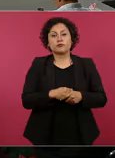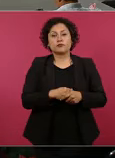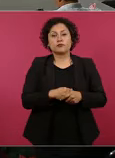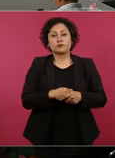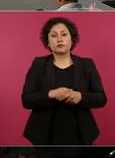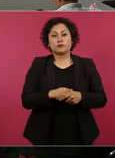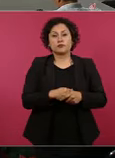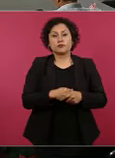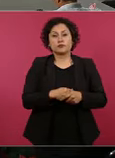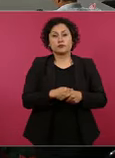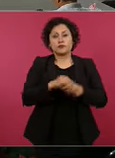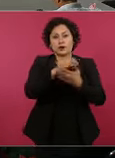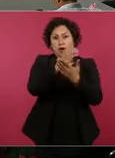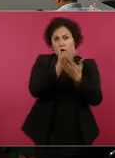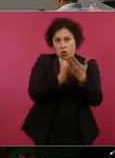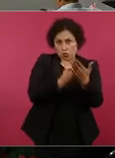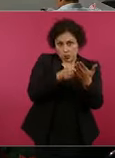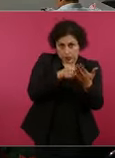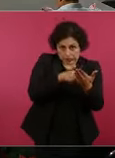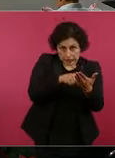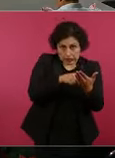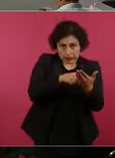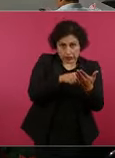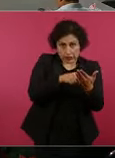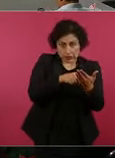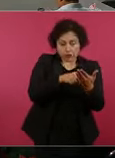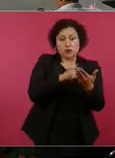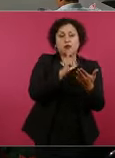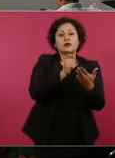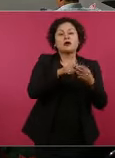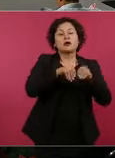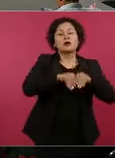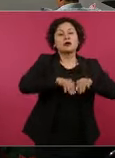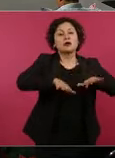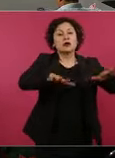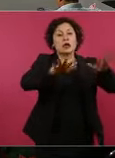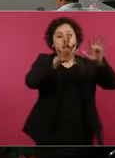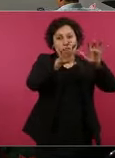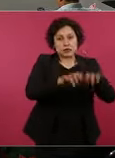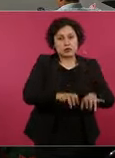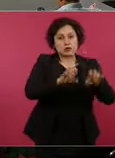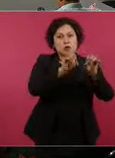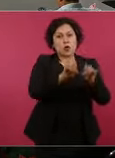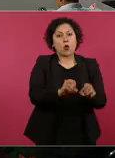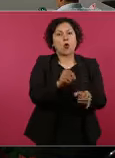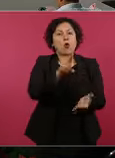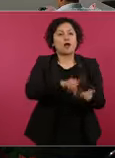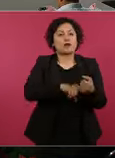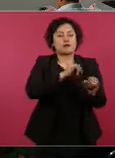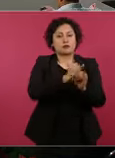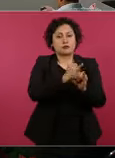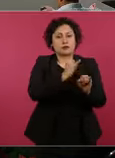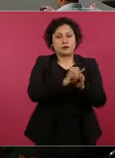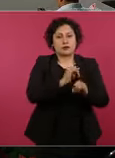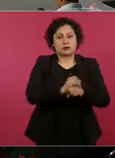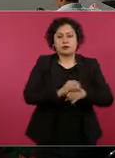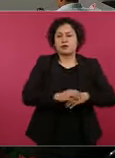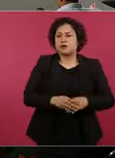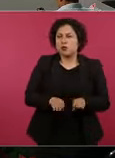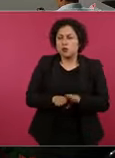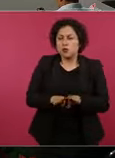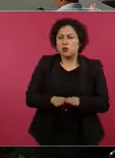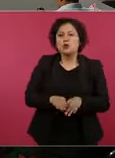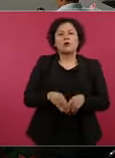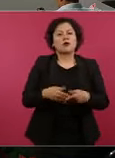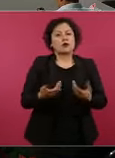escrito o es electrónico? ¿Es ProPublica? Sí. Pues es electrónico, porque electrónico, no se imprime. ¿Que